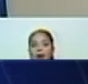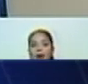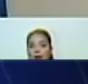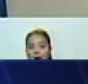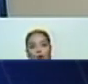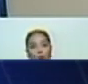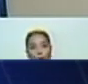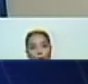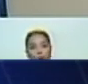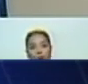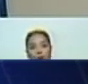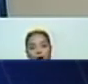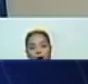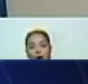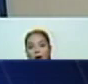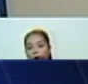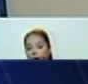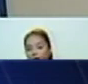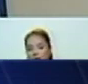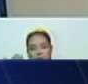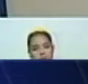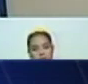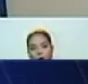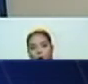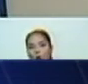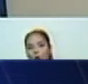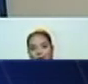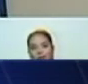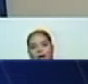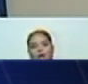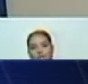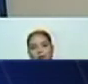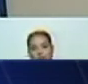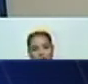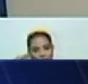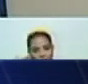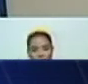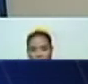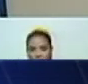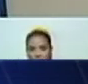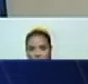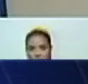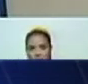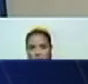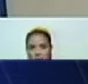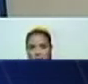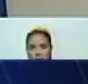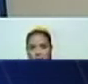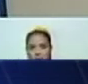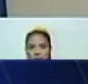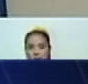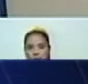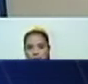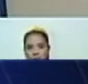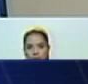la Delincuencia Organizada y Financiamiento al Terrorismo.